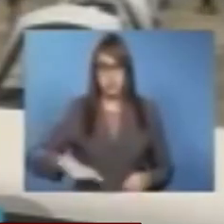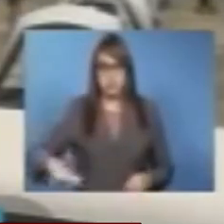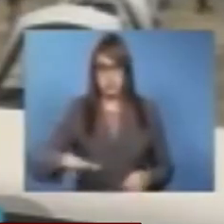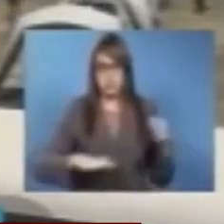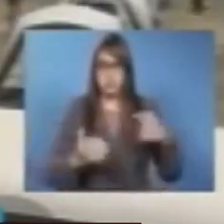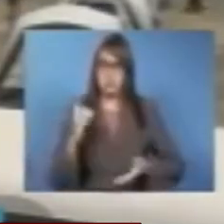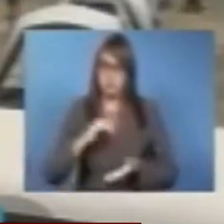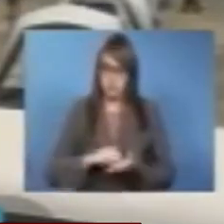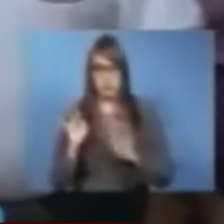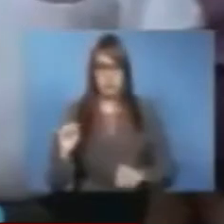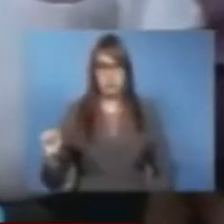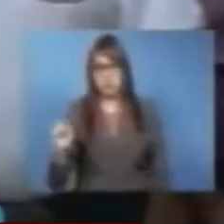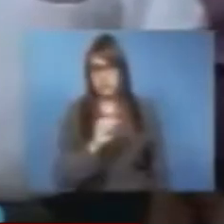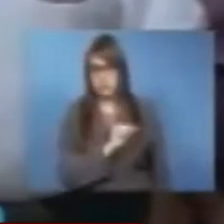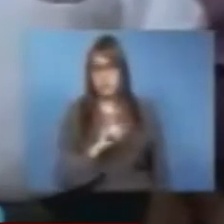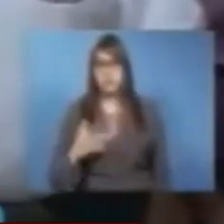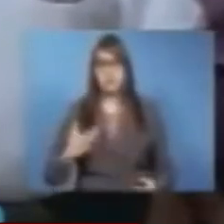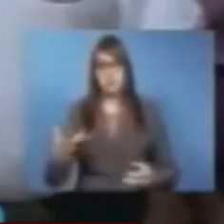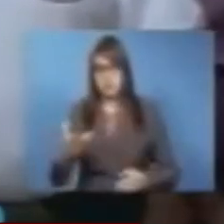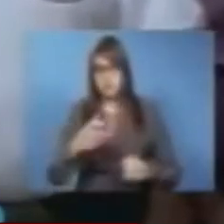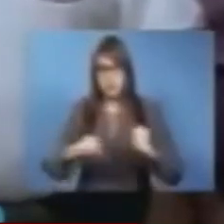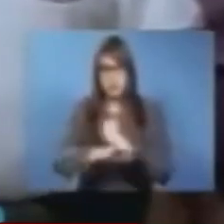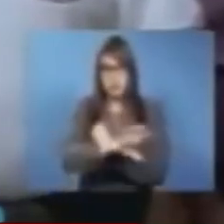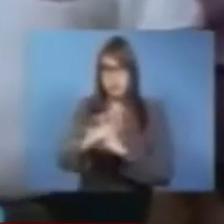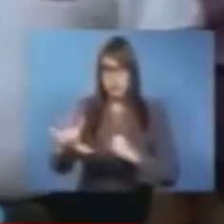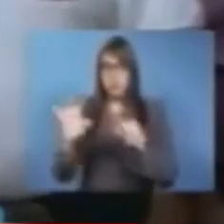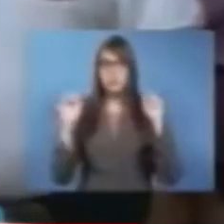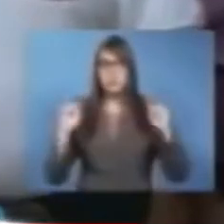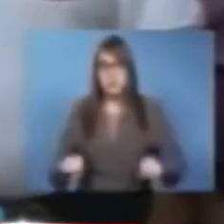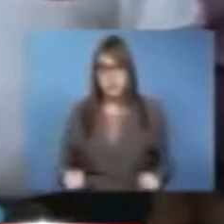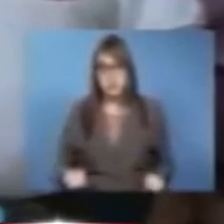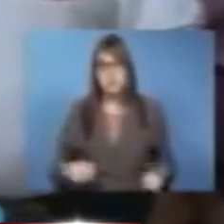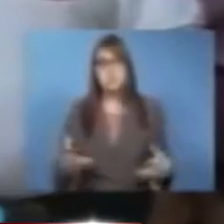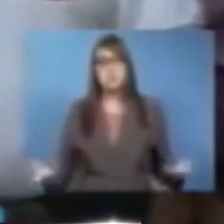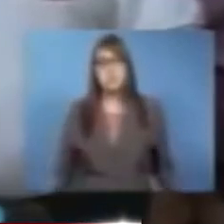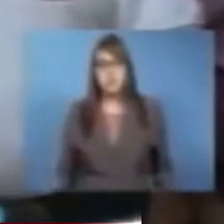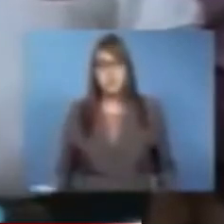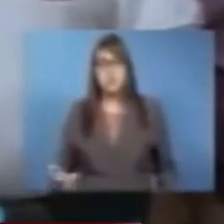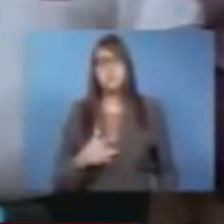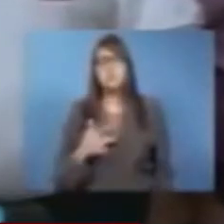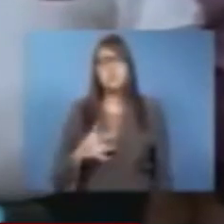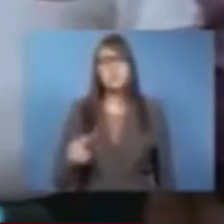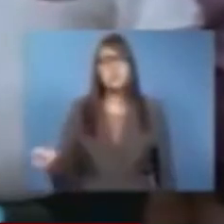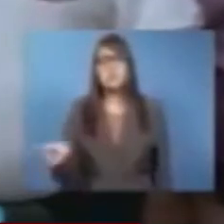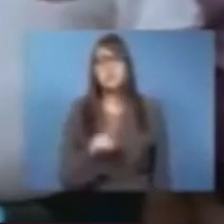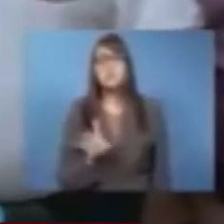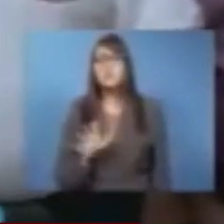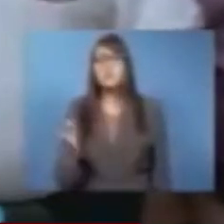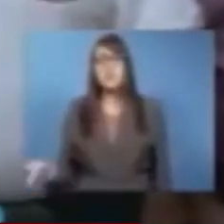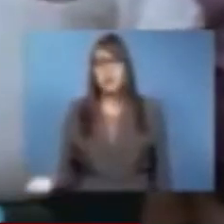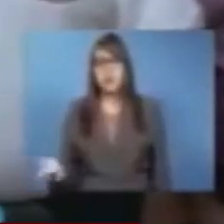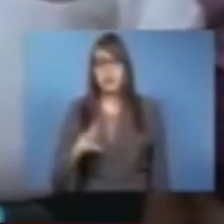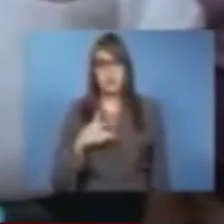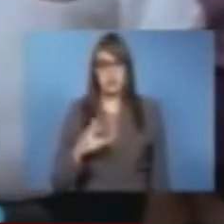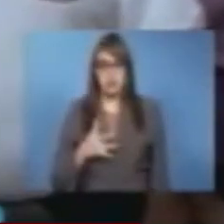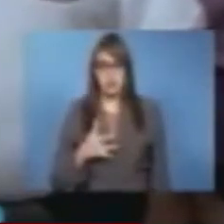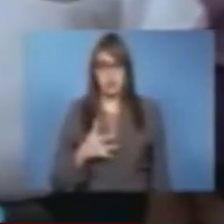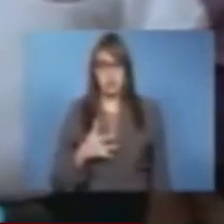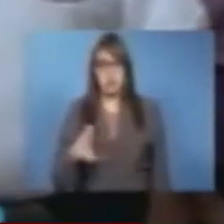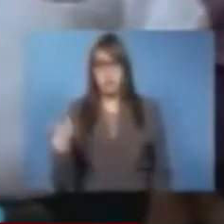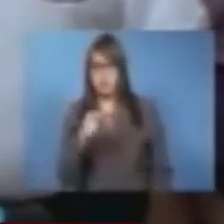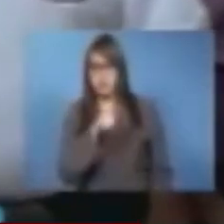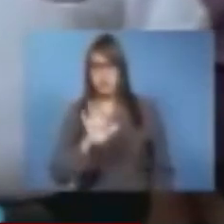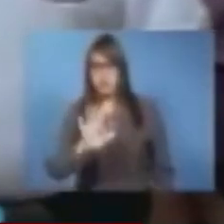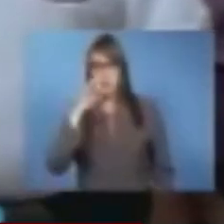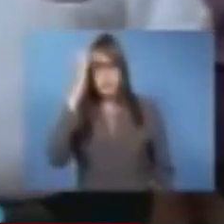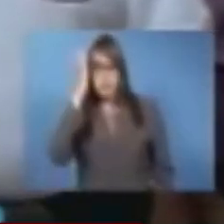de viviendas dañadas. Nos transmitan qué es lo que sienten ustedes, qué es lo que les